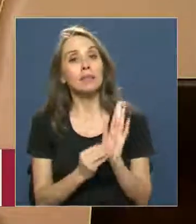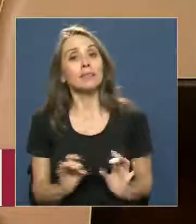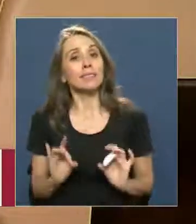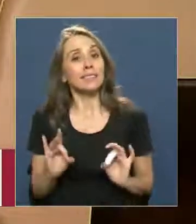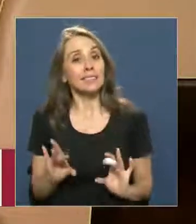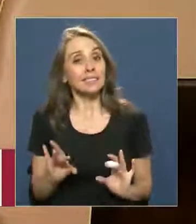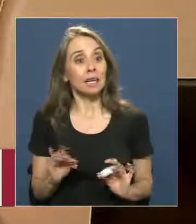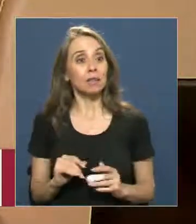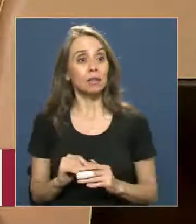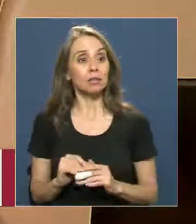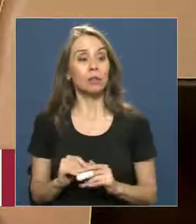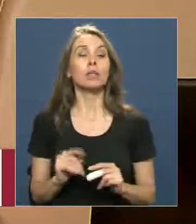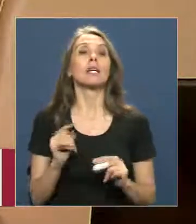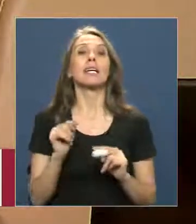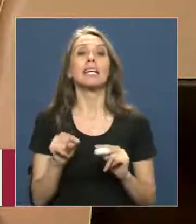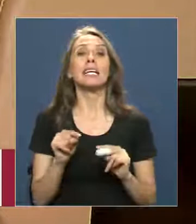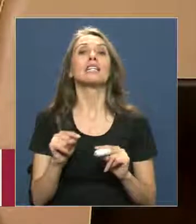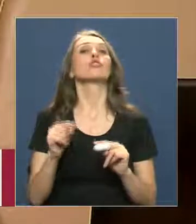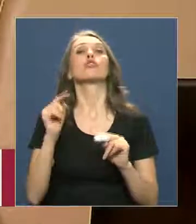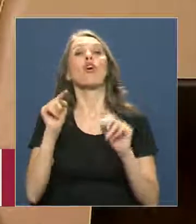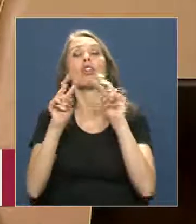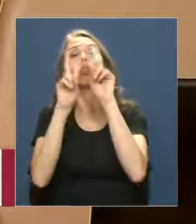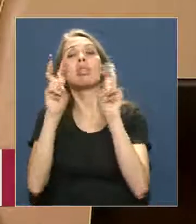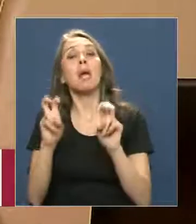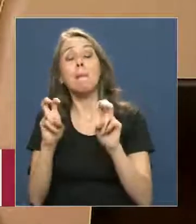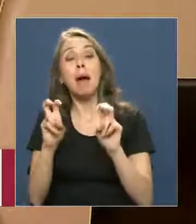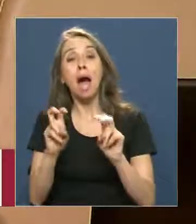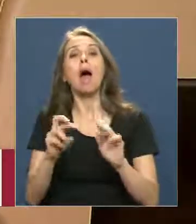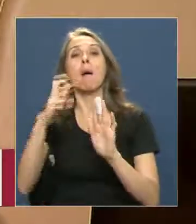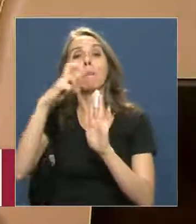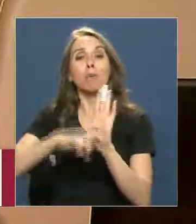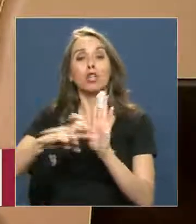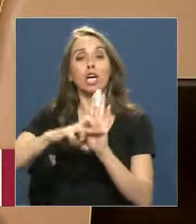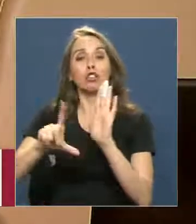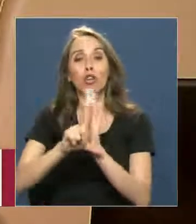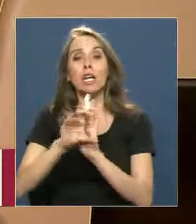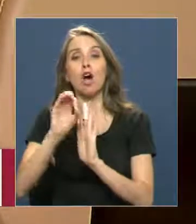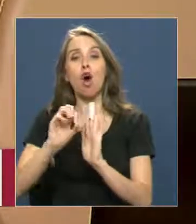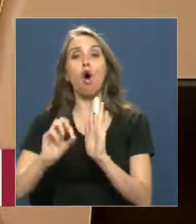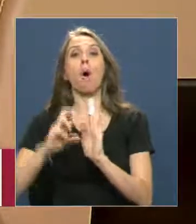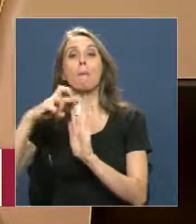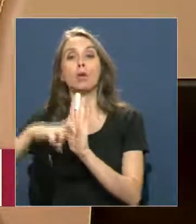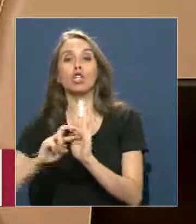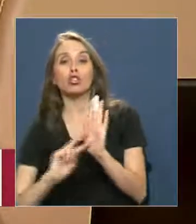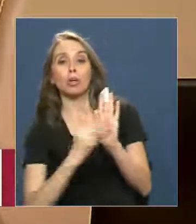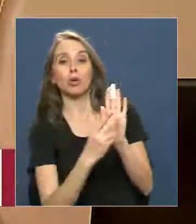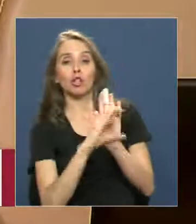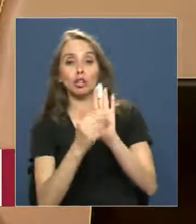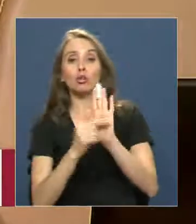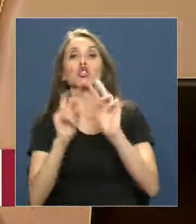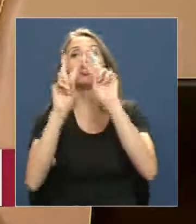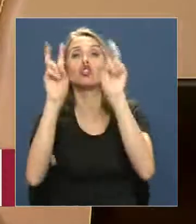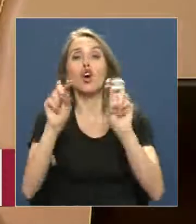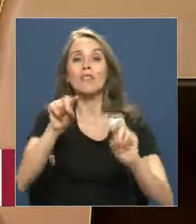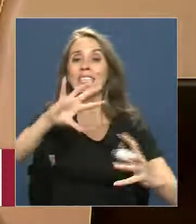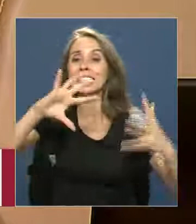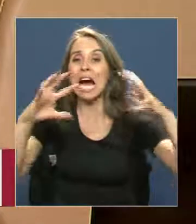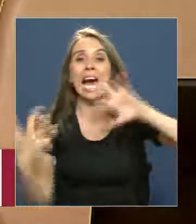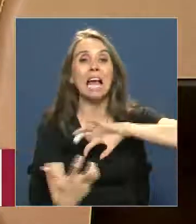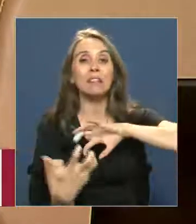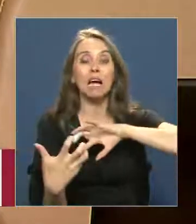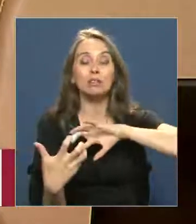que sea para resolver proyectos de ley o reformas constitucionales referidas a dicha catástrofe, es decir, no para